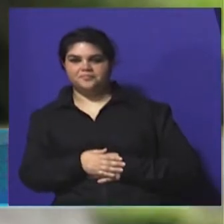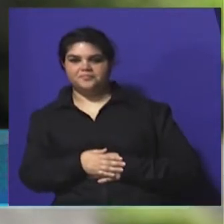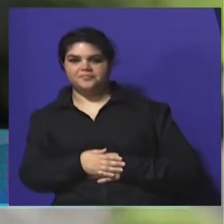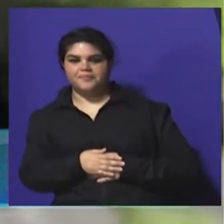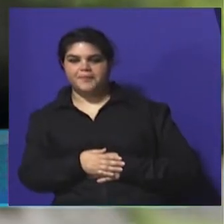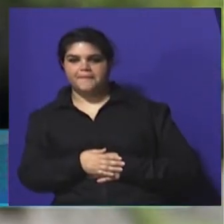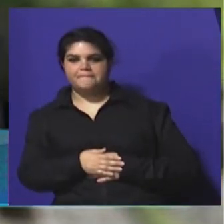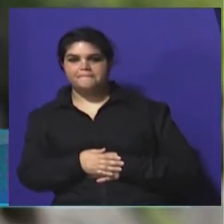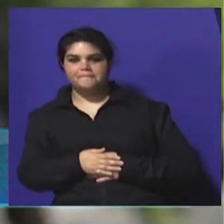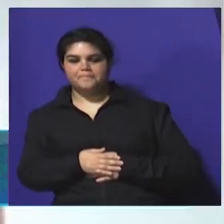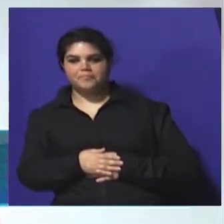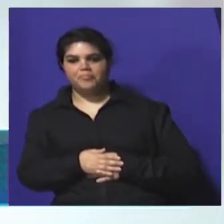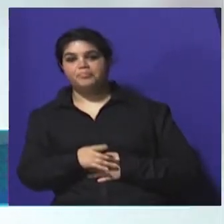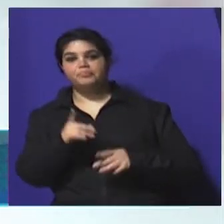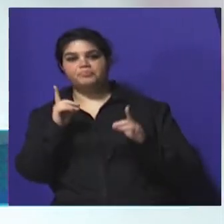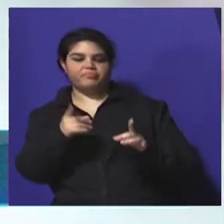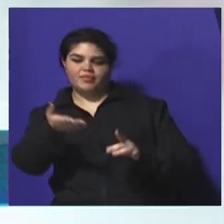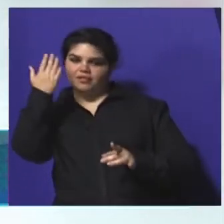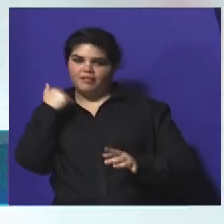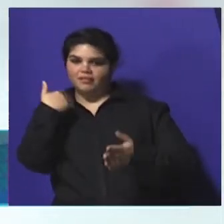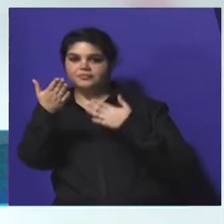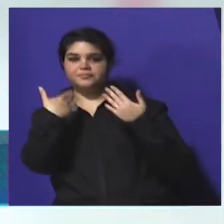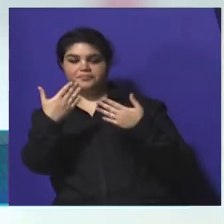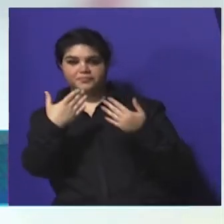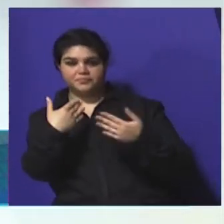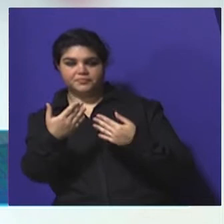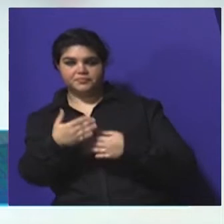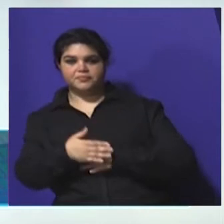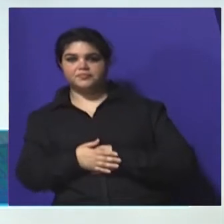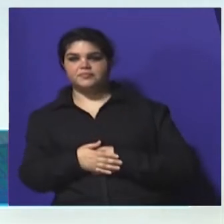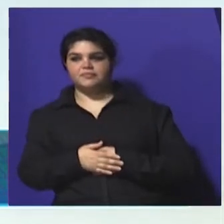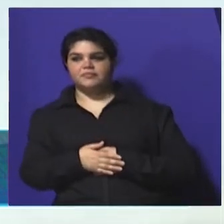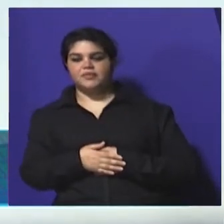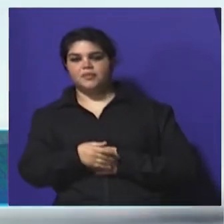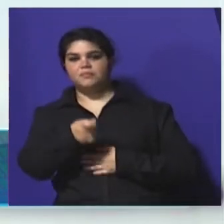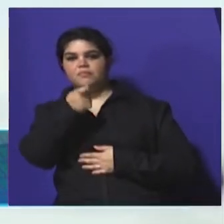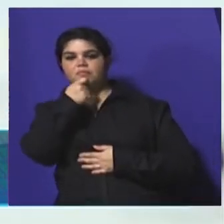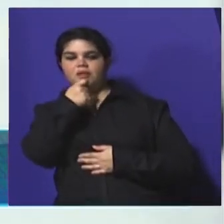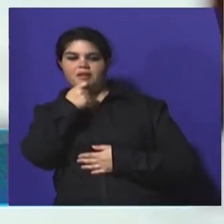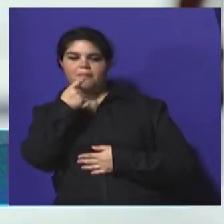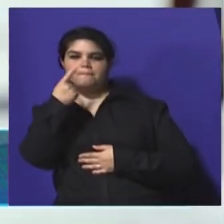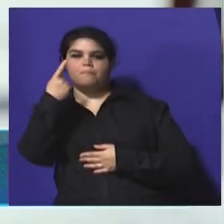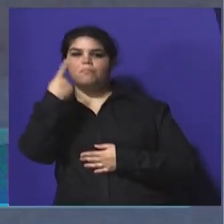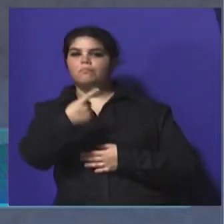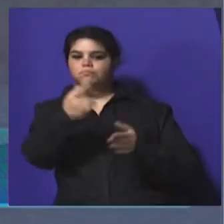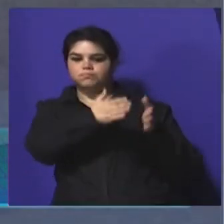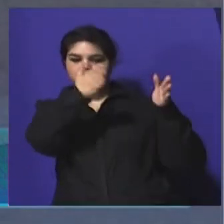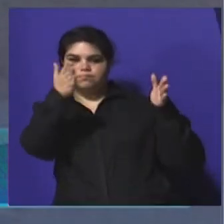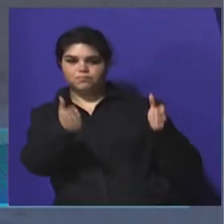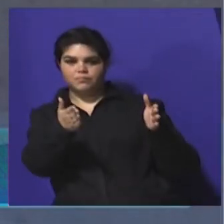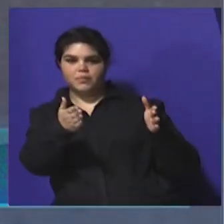comentaba hace un rato fuera de cámara la temporada de leed lo que sería la primera en